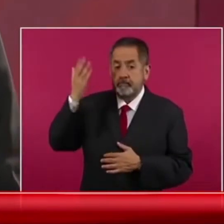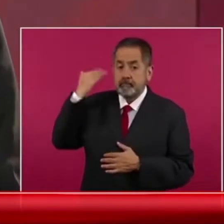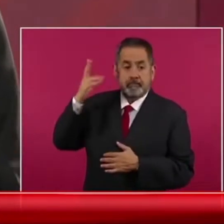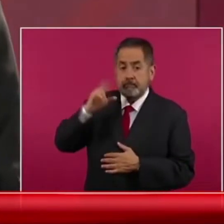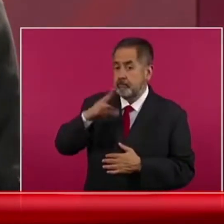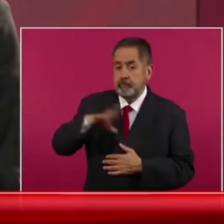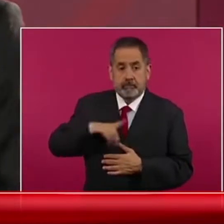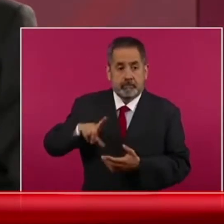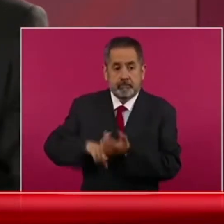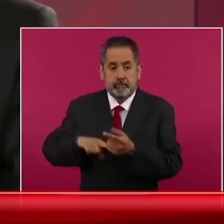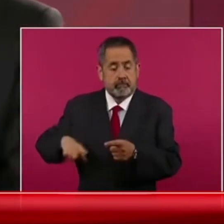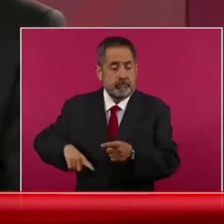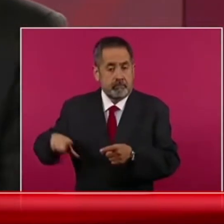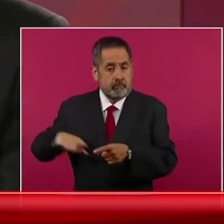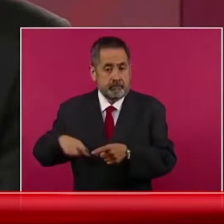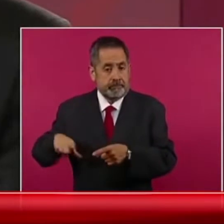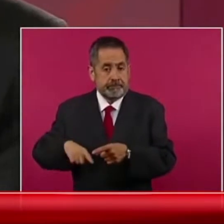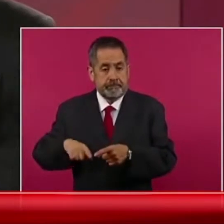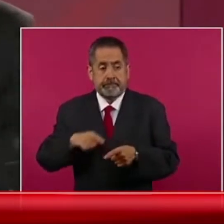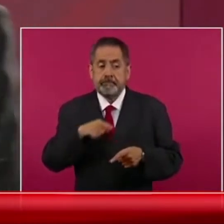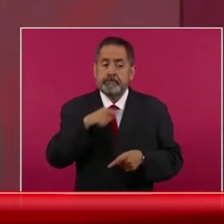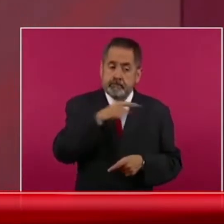empresa particular, privada,